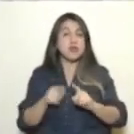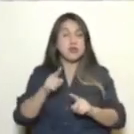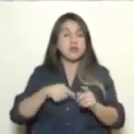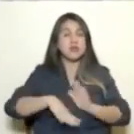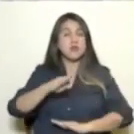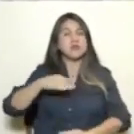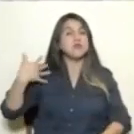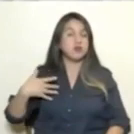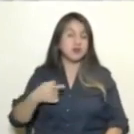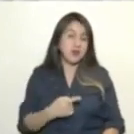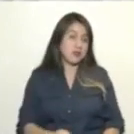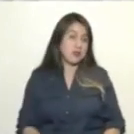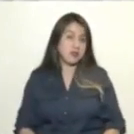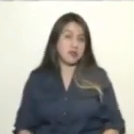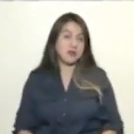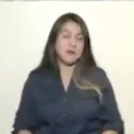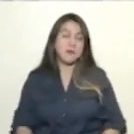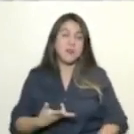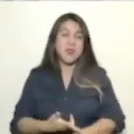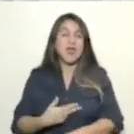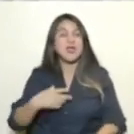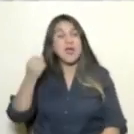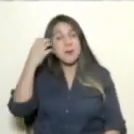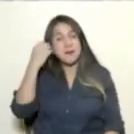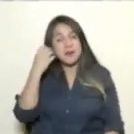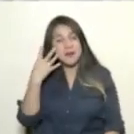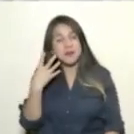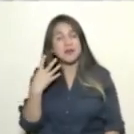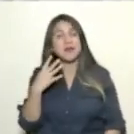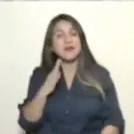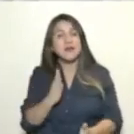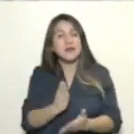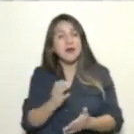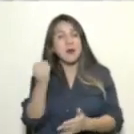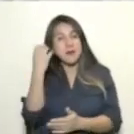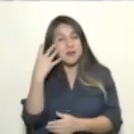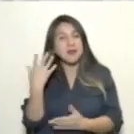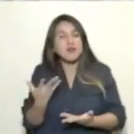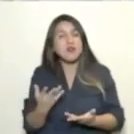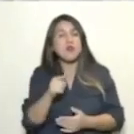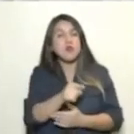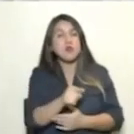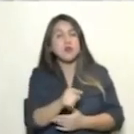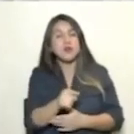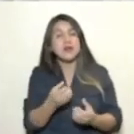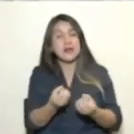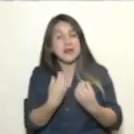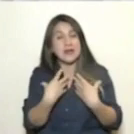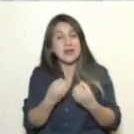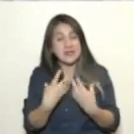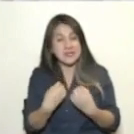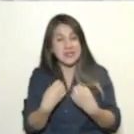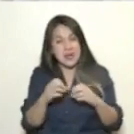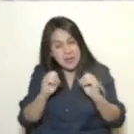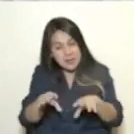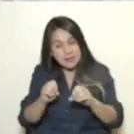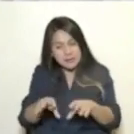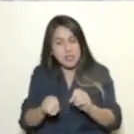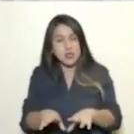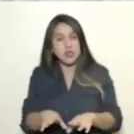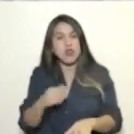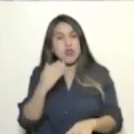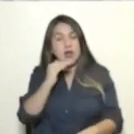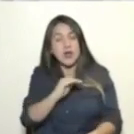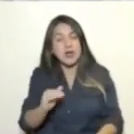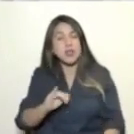más importante, hay que aprender a aprender. Y cómo usted lo que le enseña al muchacho